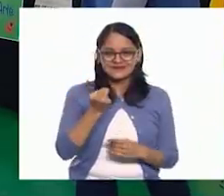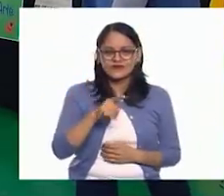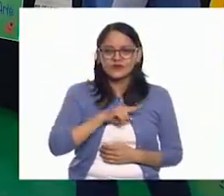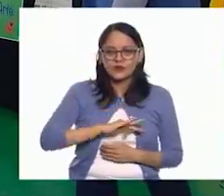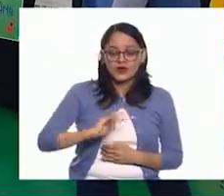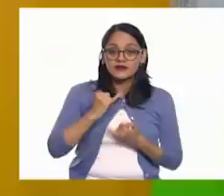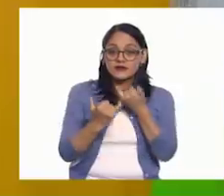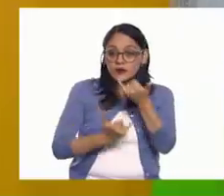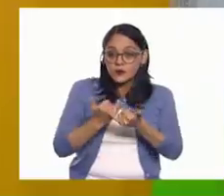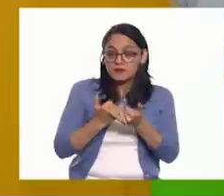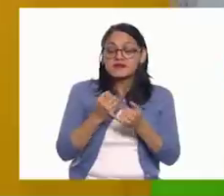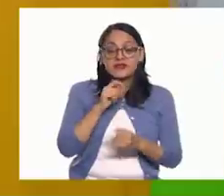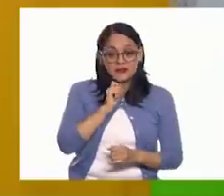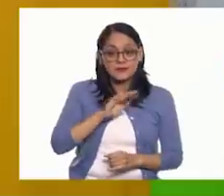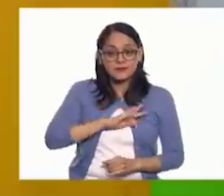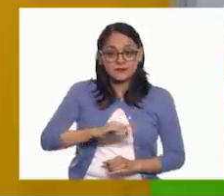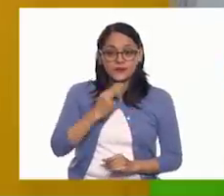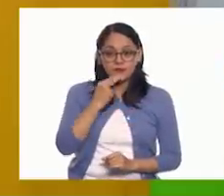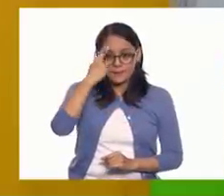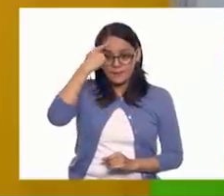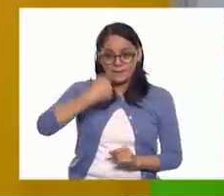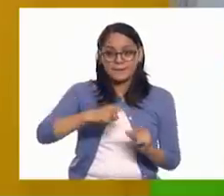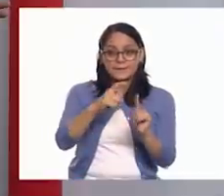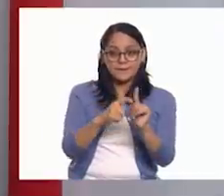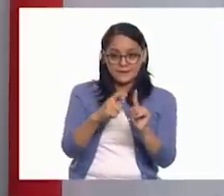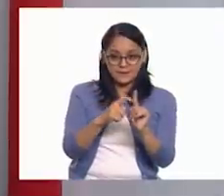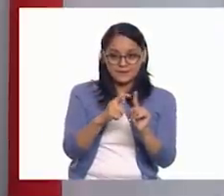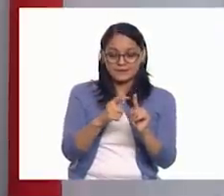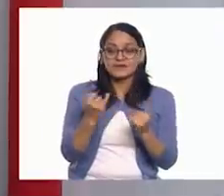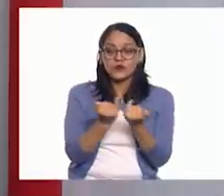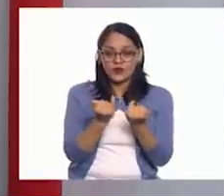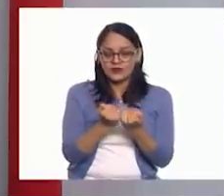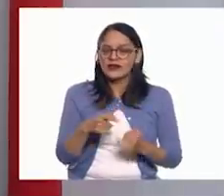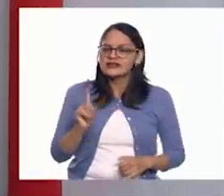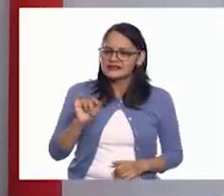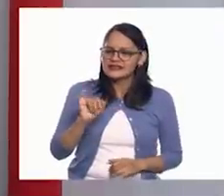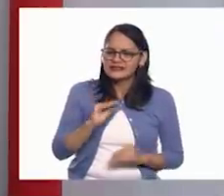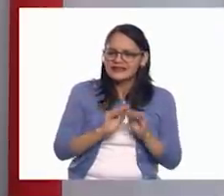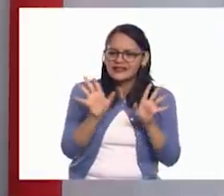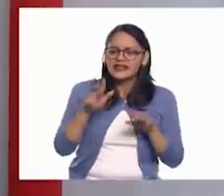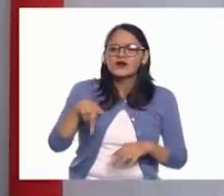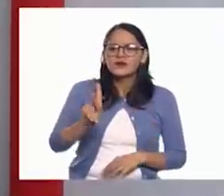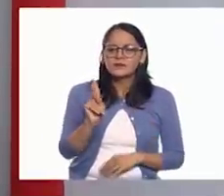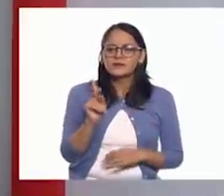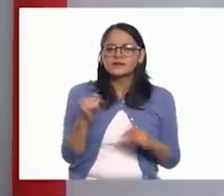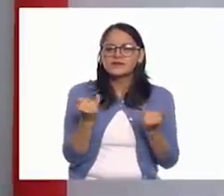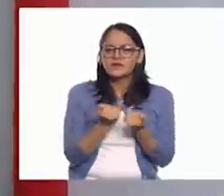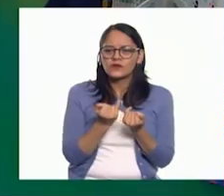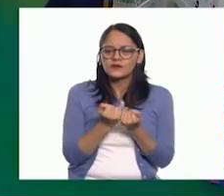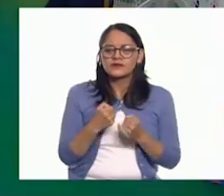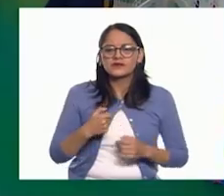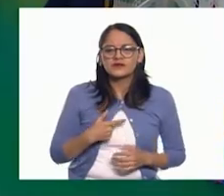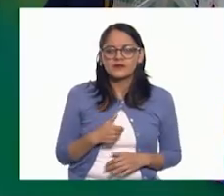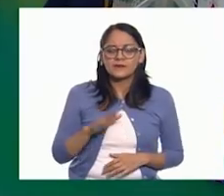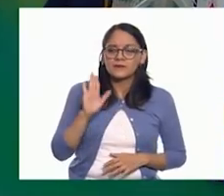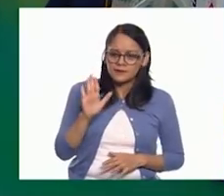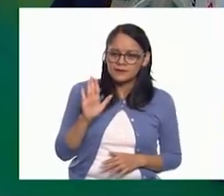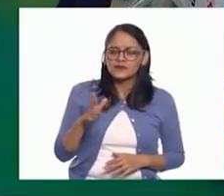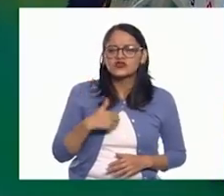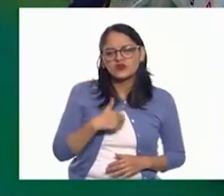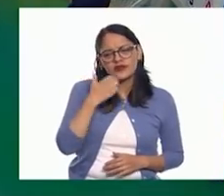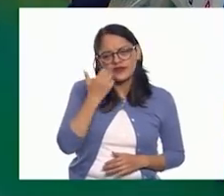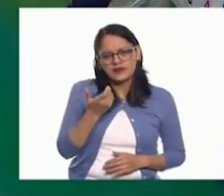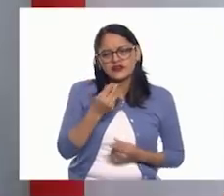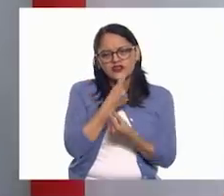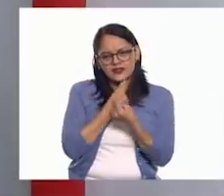podemos hacer hasta caricaturas, ¿estás de acuerdo? Claro que sí, pero yo quisiera... Historias fantásticas. Perfecto. Yo quisiera